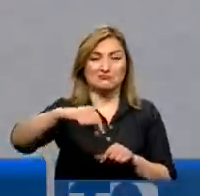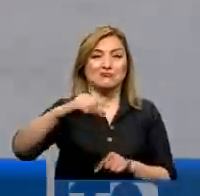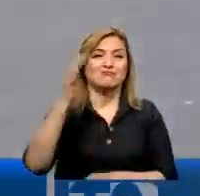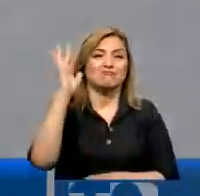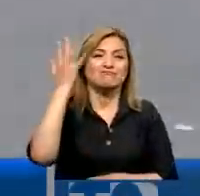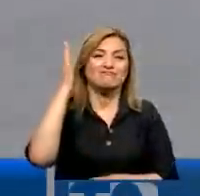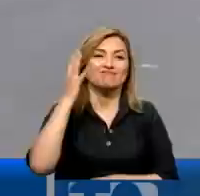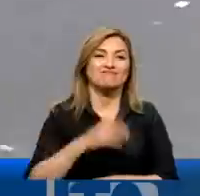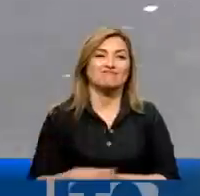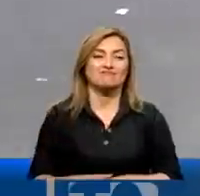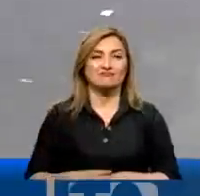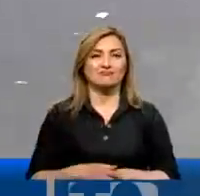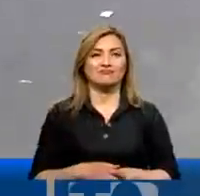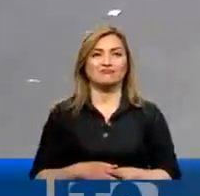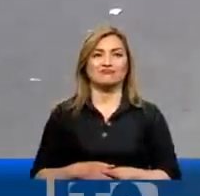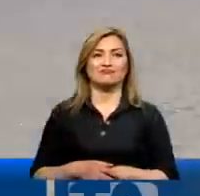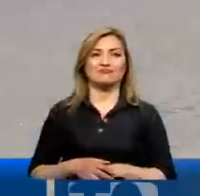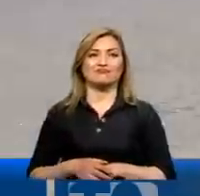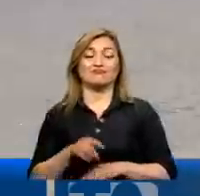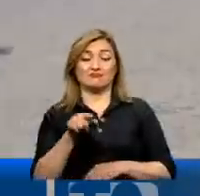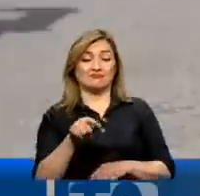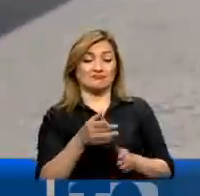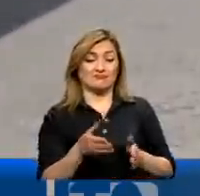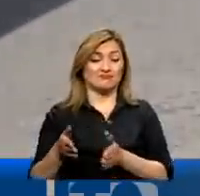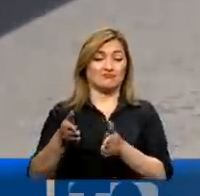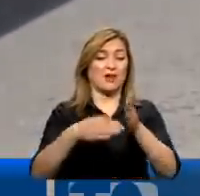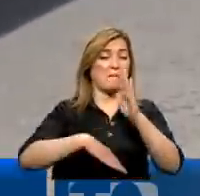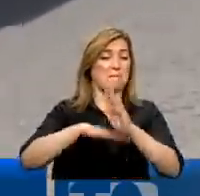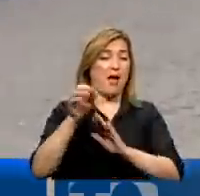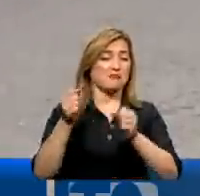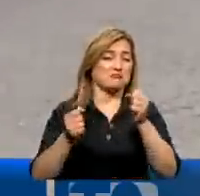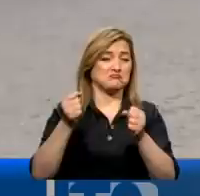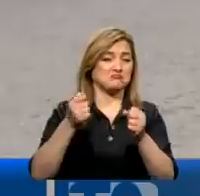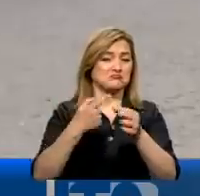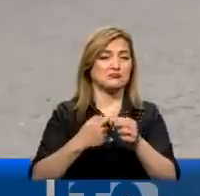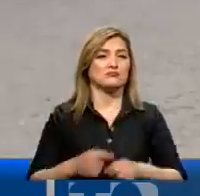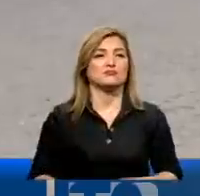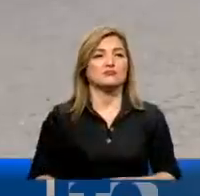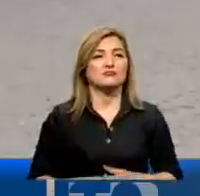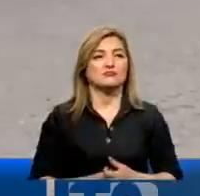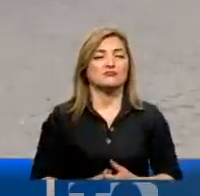de separación de carriles, pese a que esta es una de las vías más transitadas de Quito.